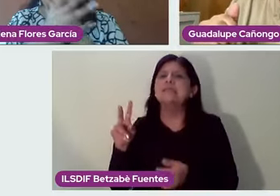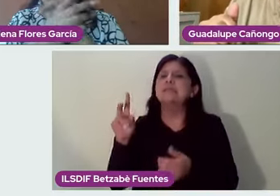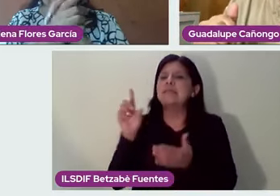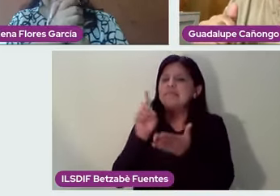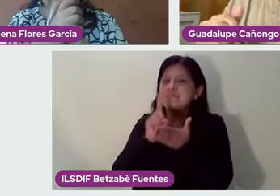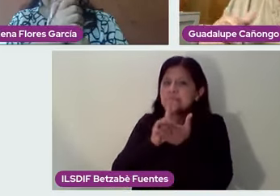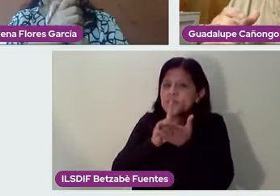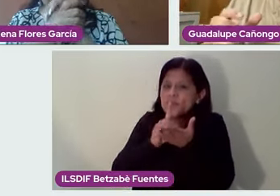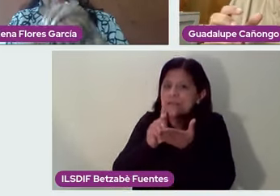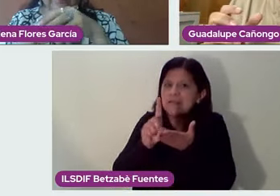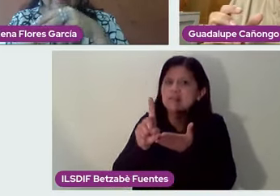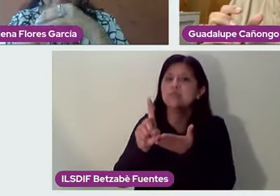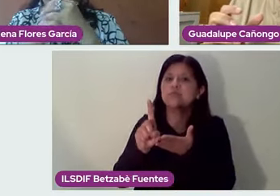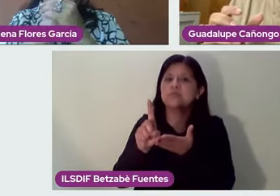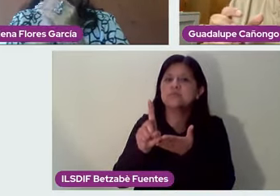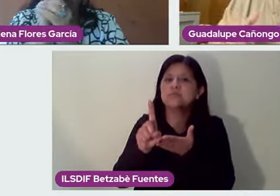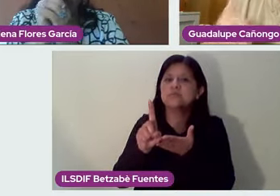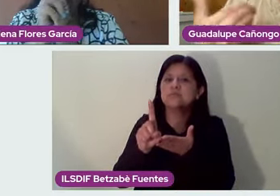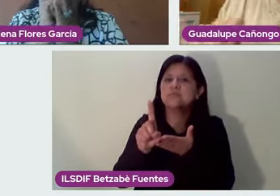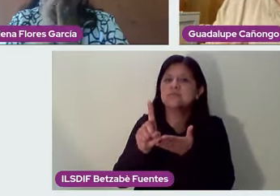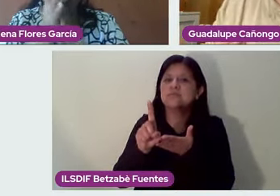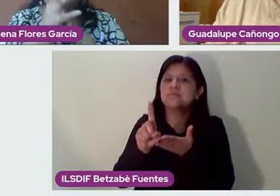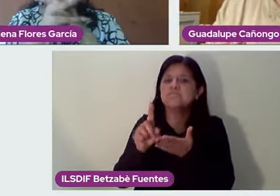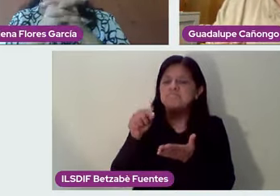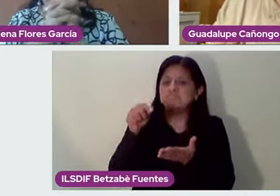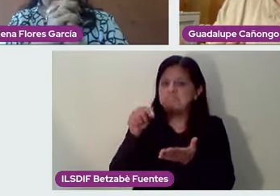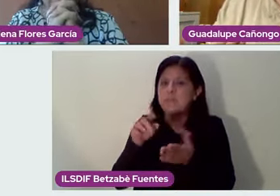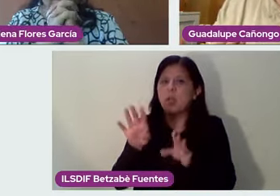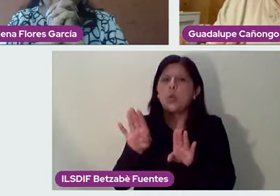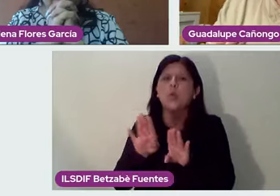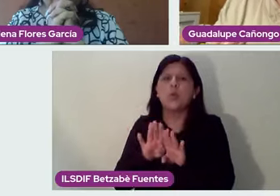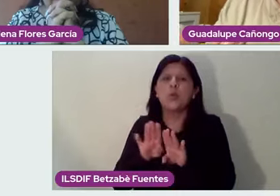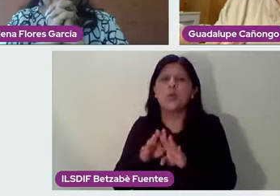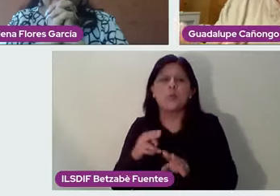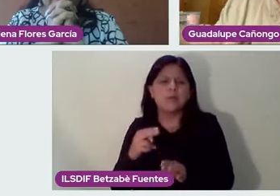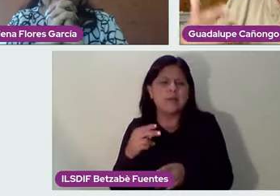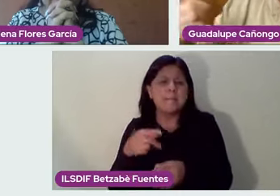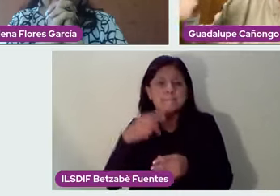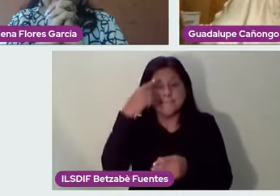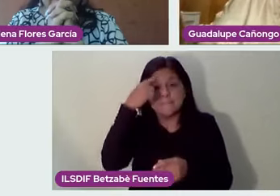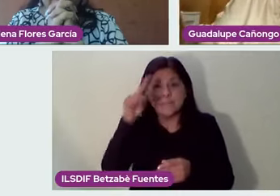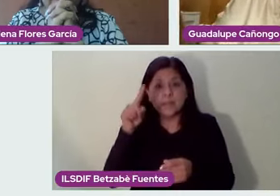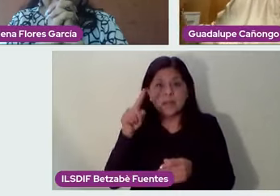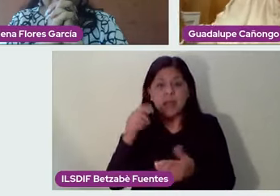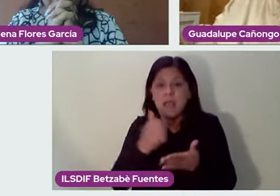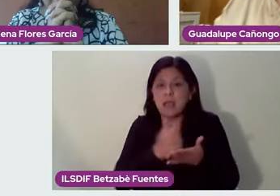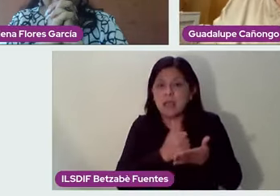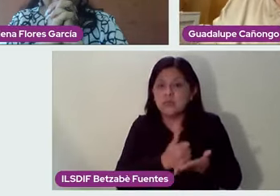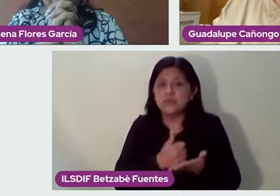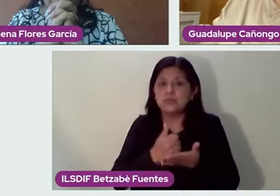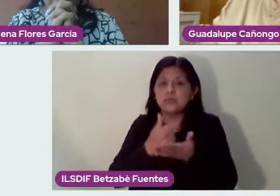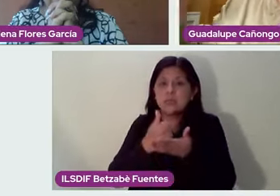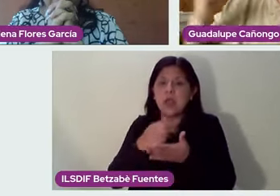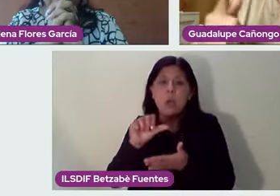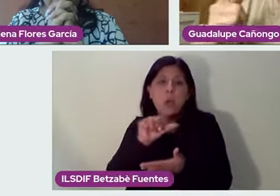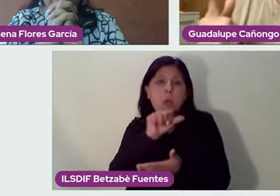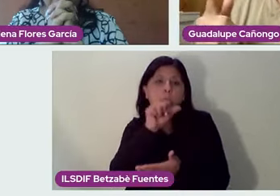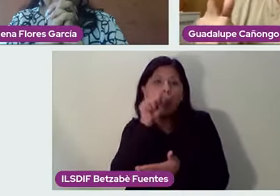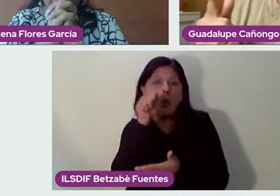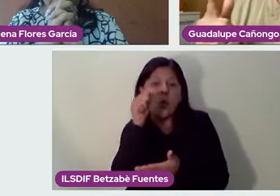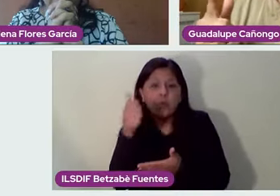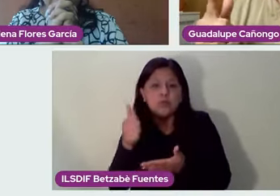de cómo esto tendría que estar favoreciendo el ejercicio de otros derechos y